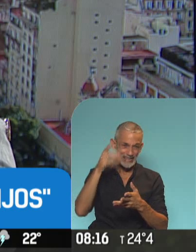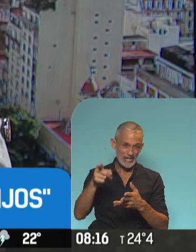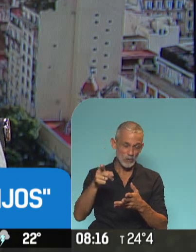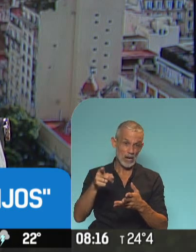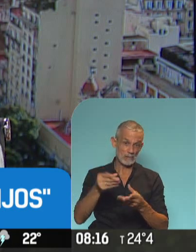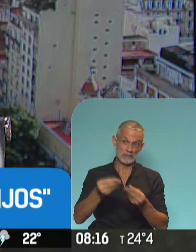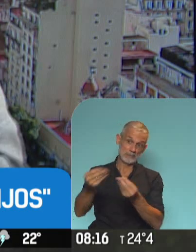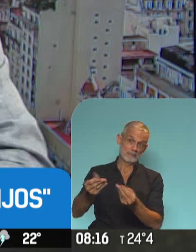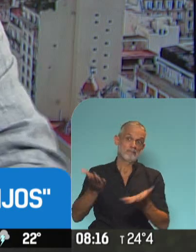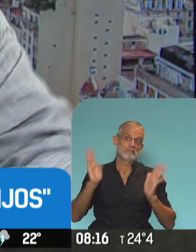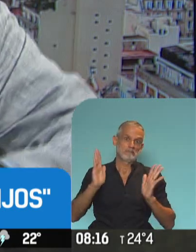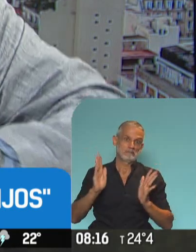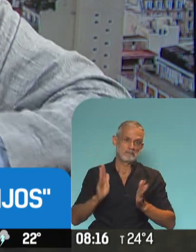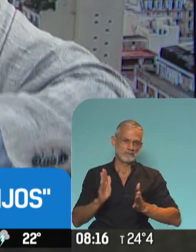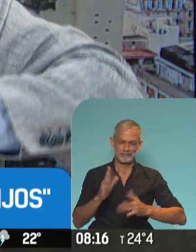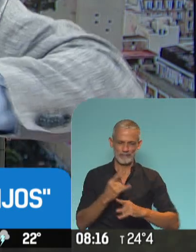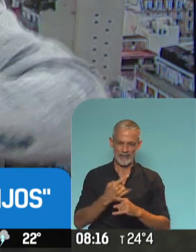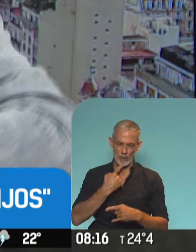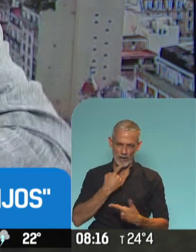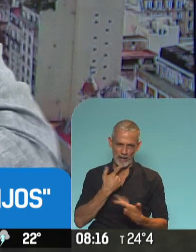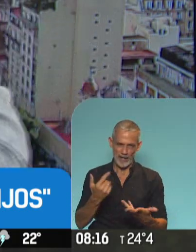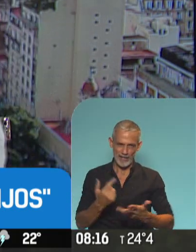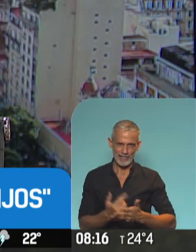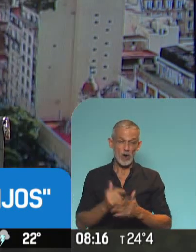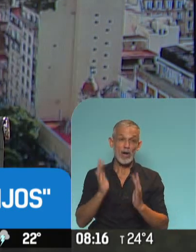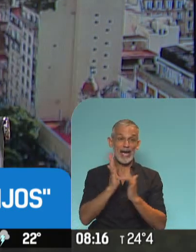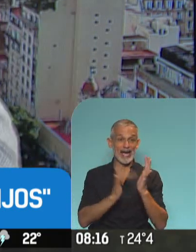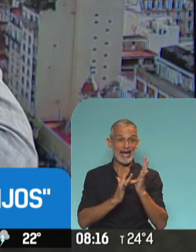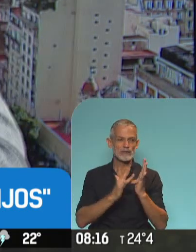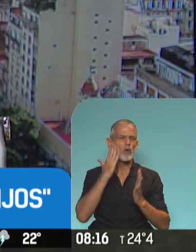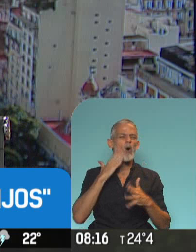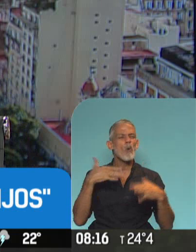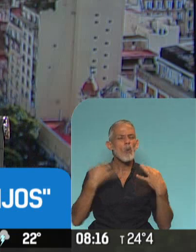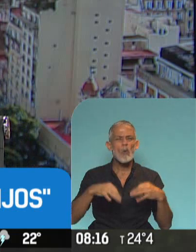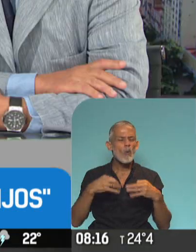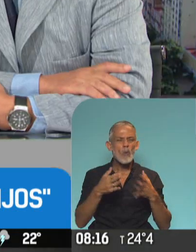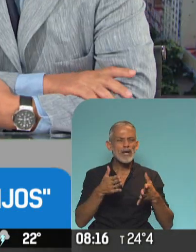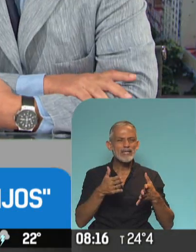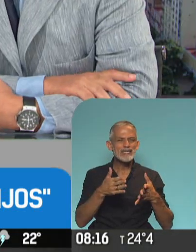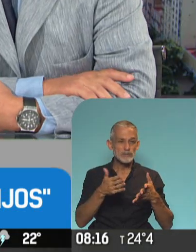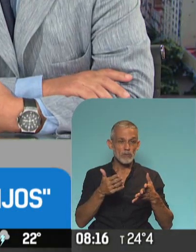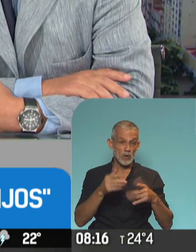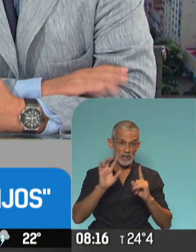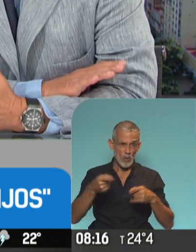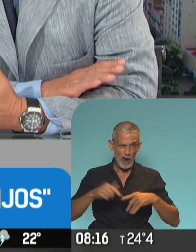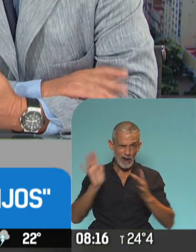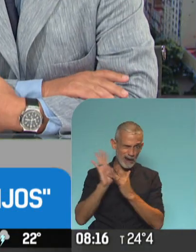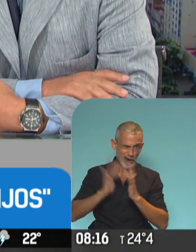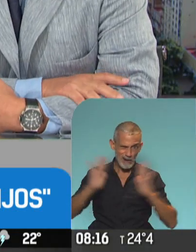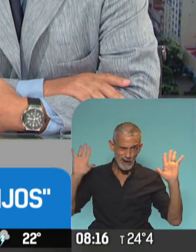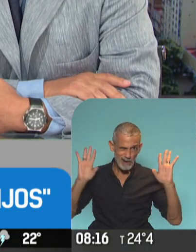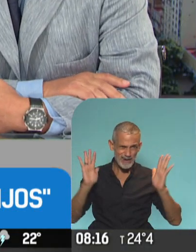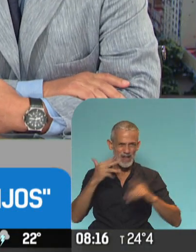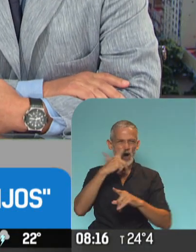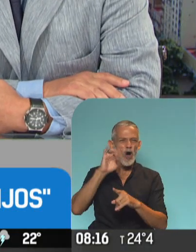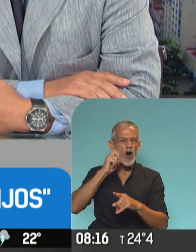¿no? O sea, yo siempre digo de que Jesús era un tipo bárbaro, pero lo crucificaron. O sea, acá... Aclaremos quién es